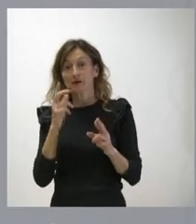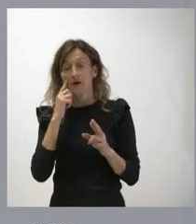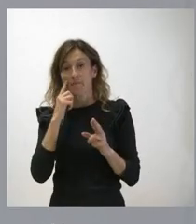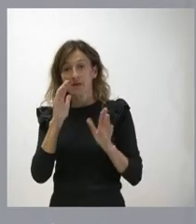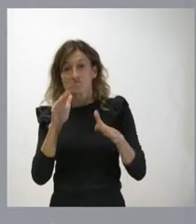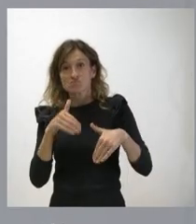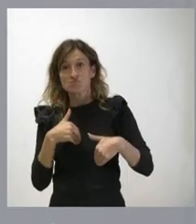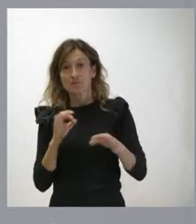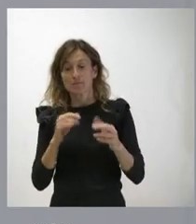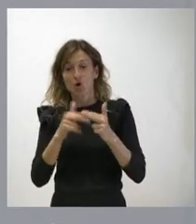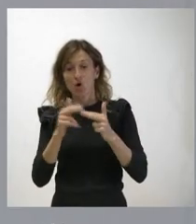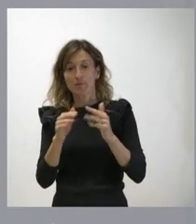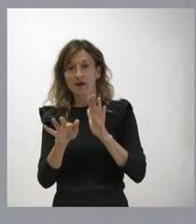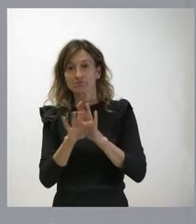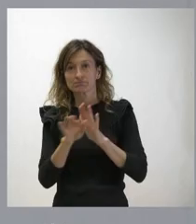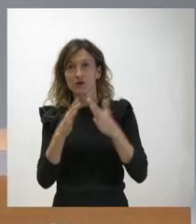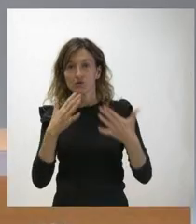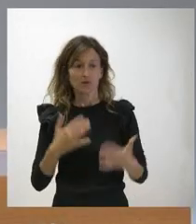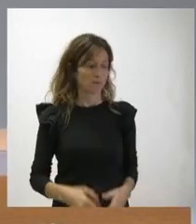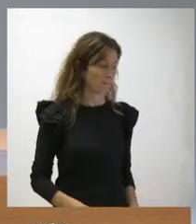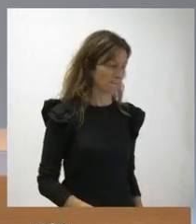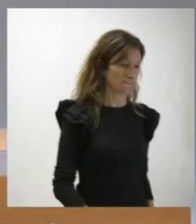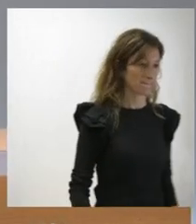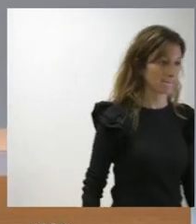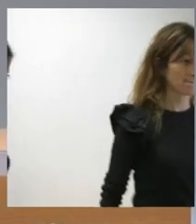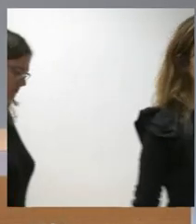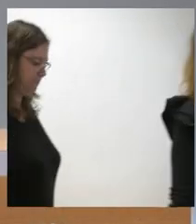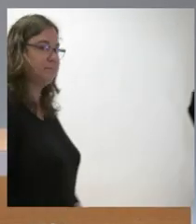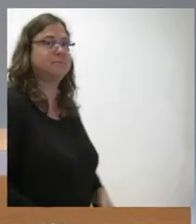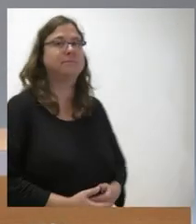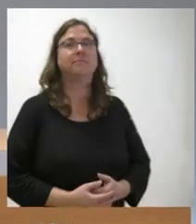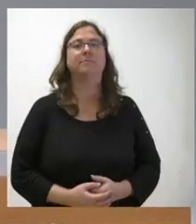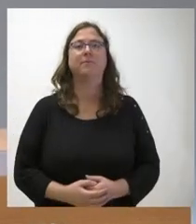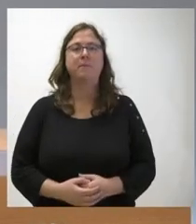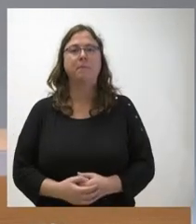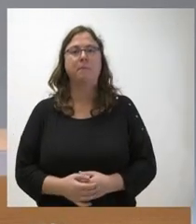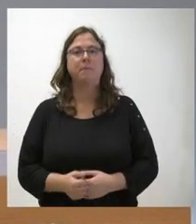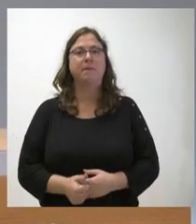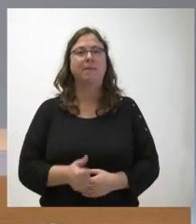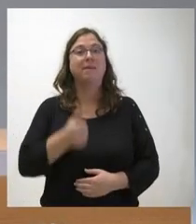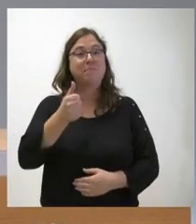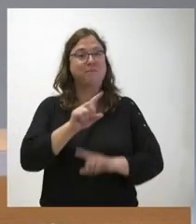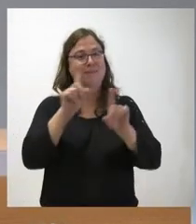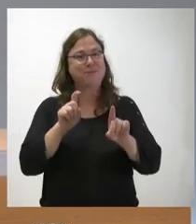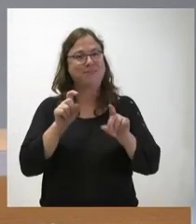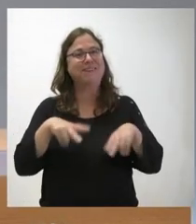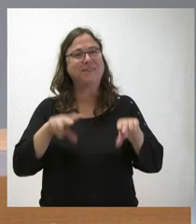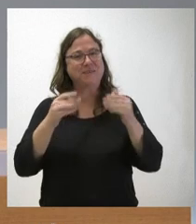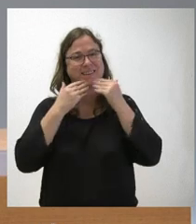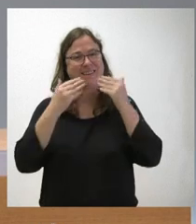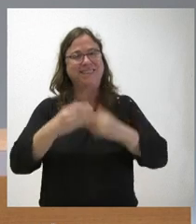actualizar porque la obra sigue en vigor más preguntas Pues aquí terminamos Gracias pues